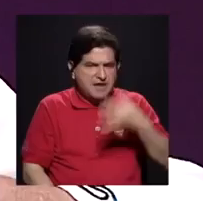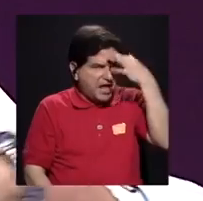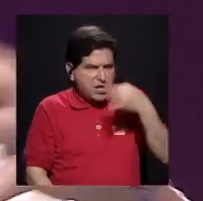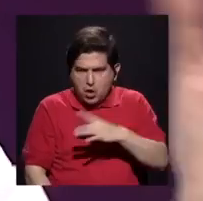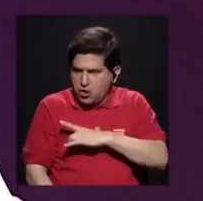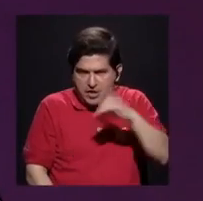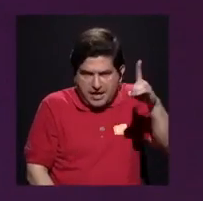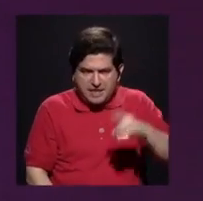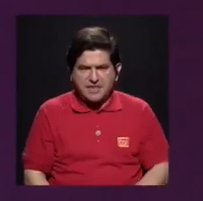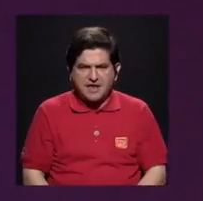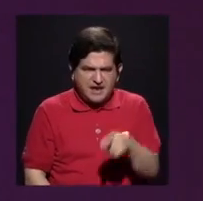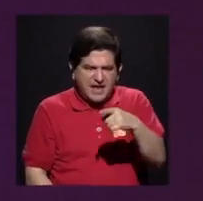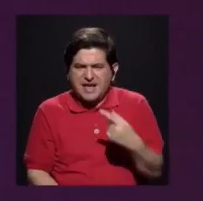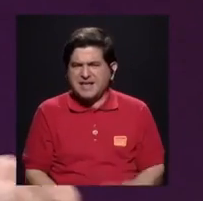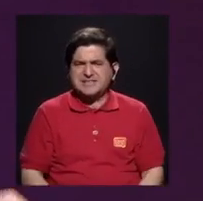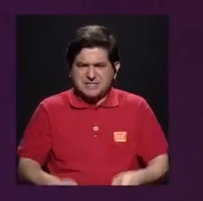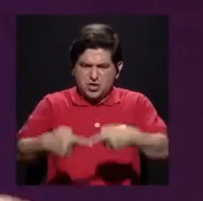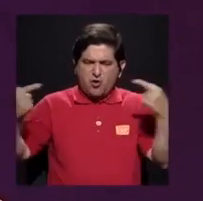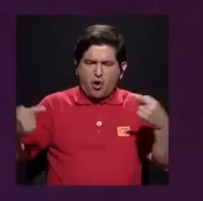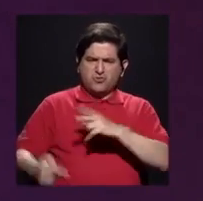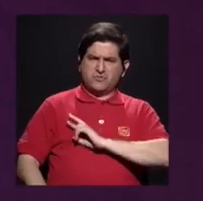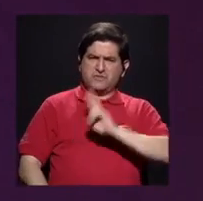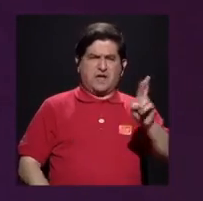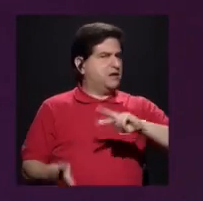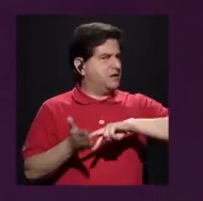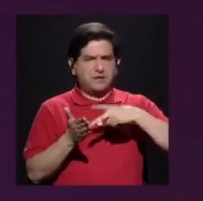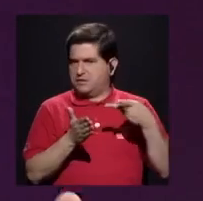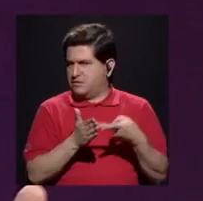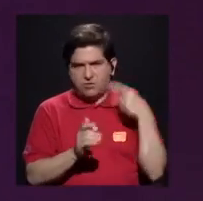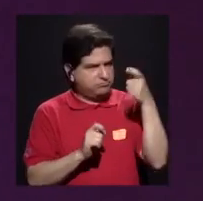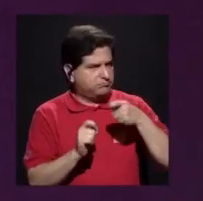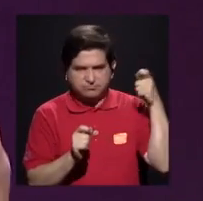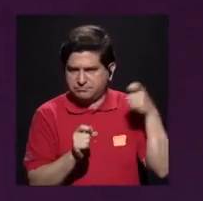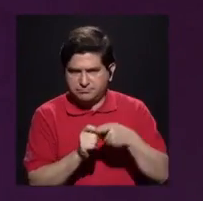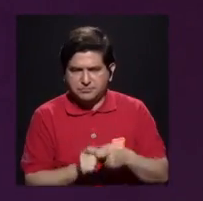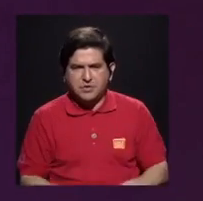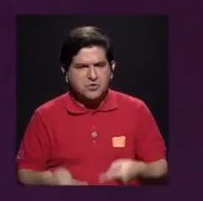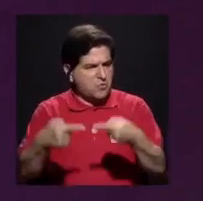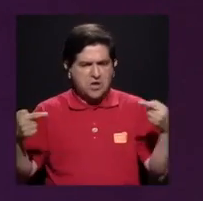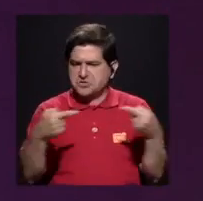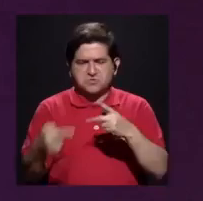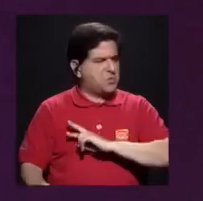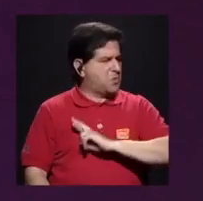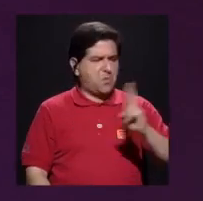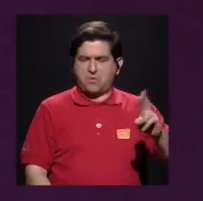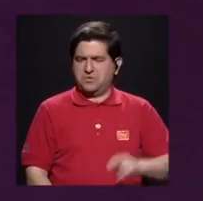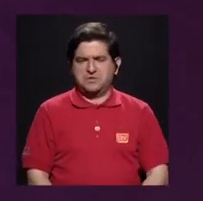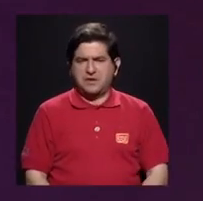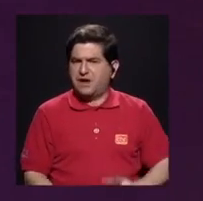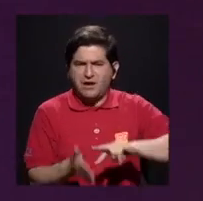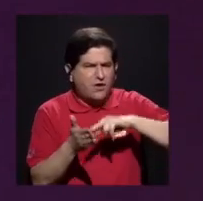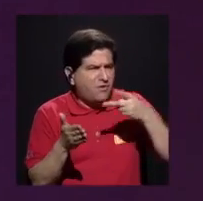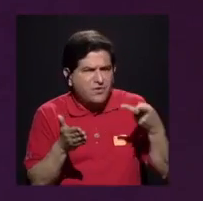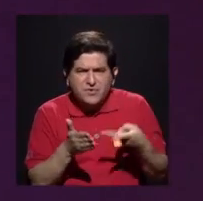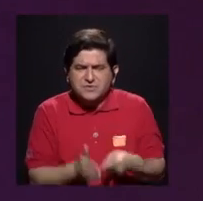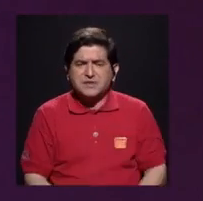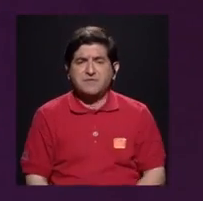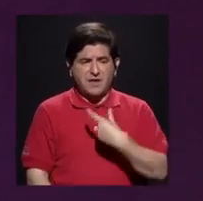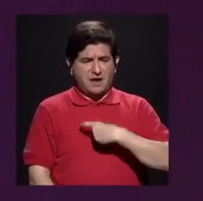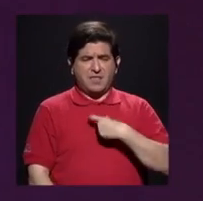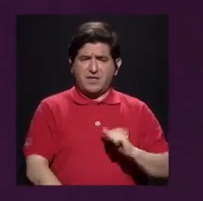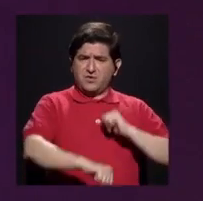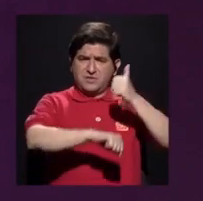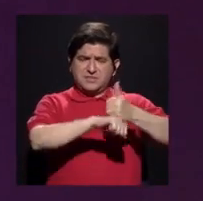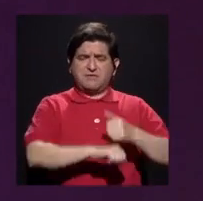un pleito contra la religión y no es para nada esto ni es un pleito contra la religión ni es unas ansias de